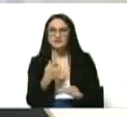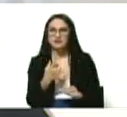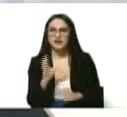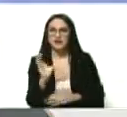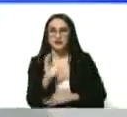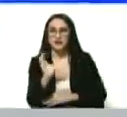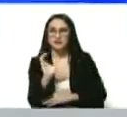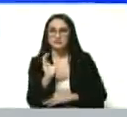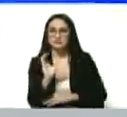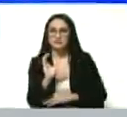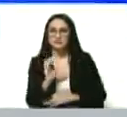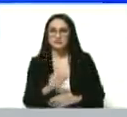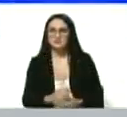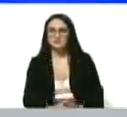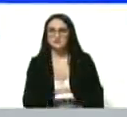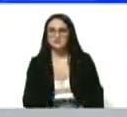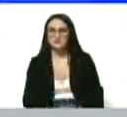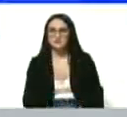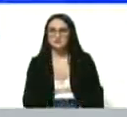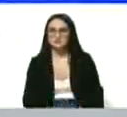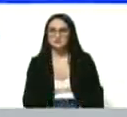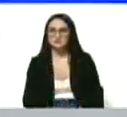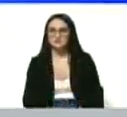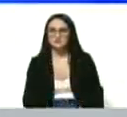Caracas. Años.